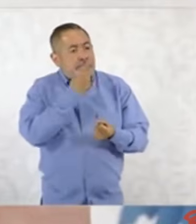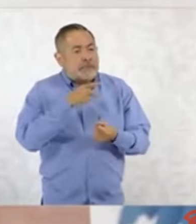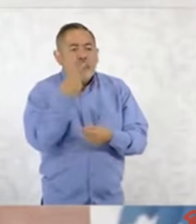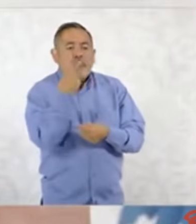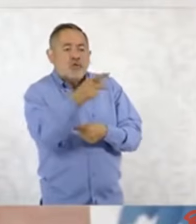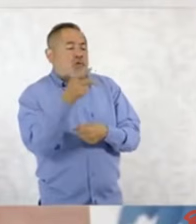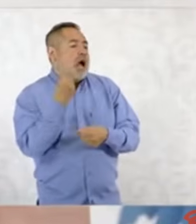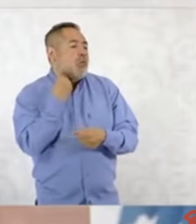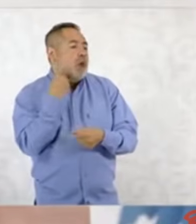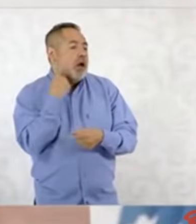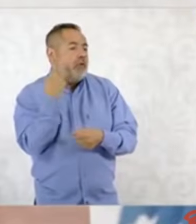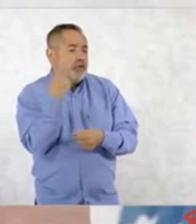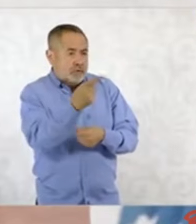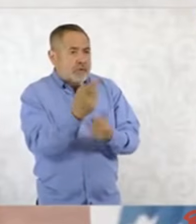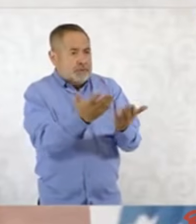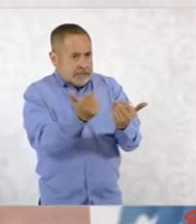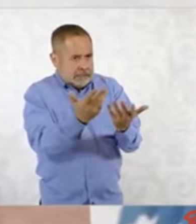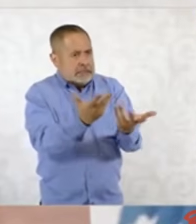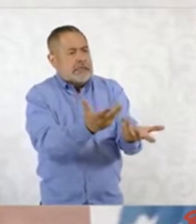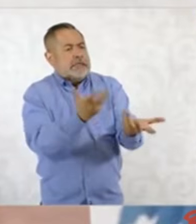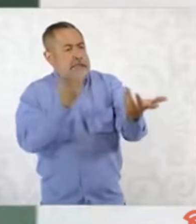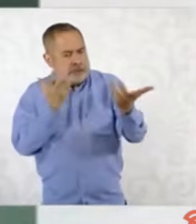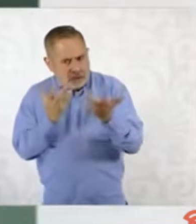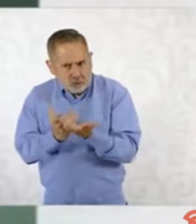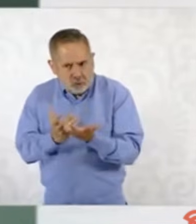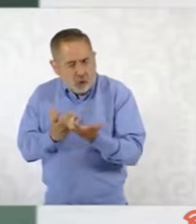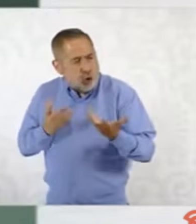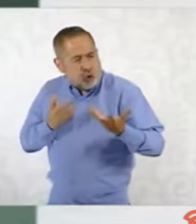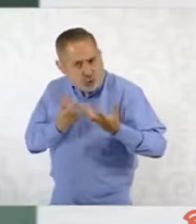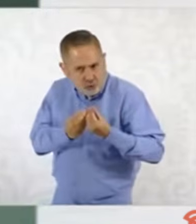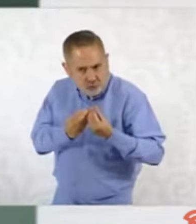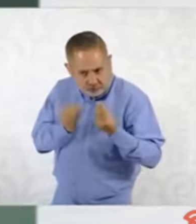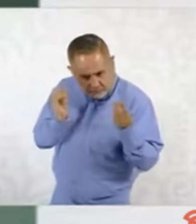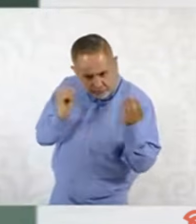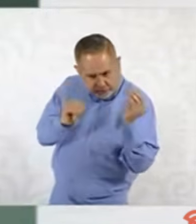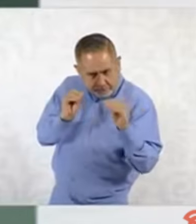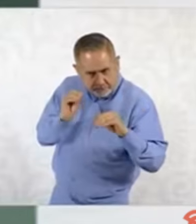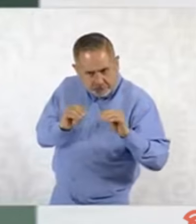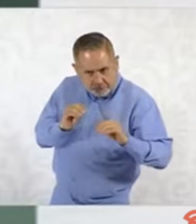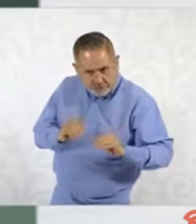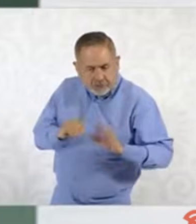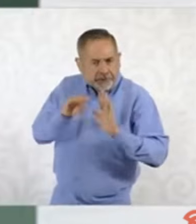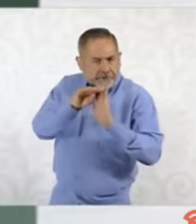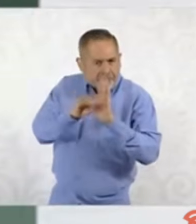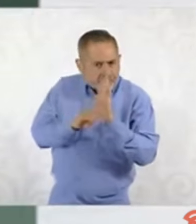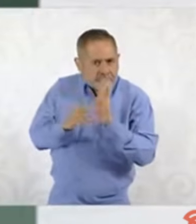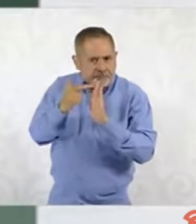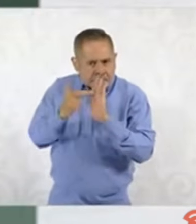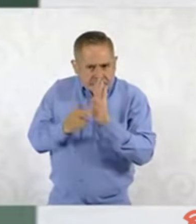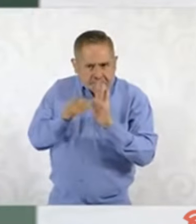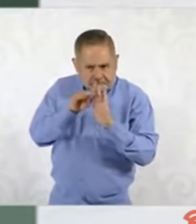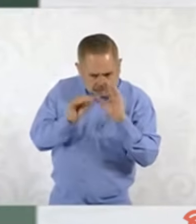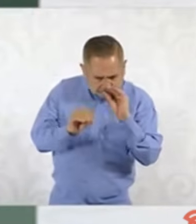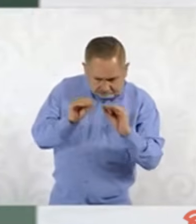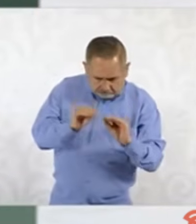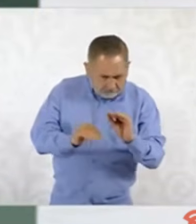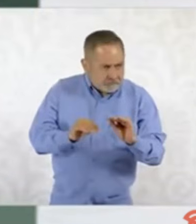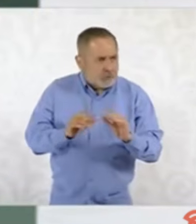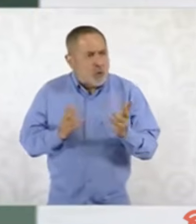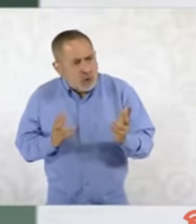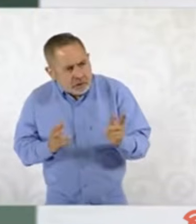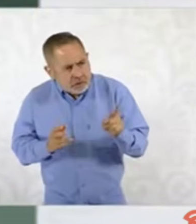abogados, una mesa técnica, y que vayan dando cuenta, que se consideren